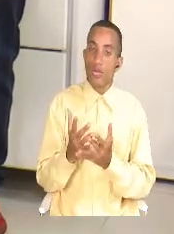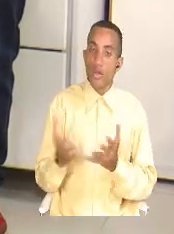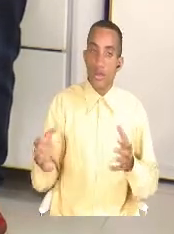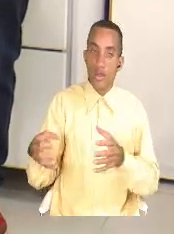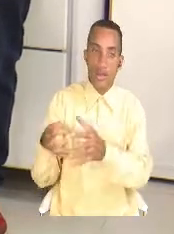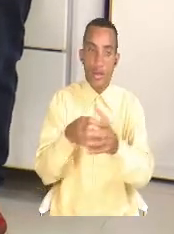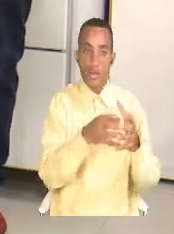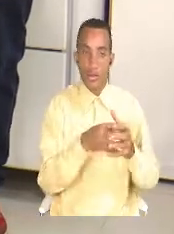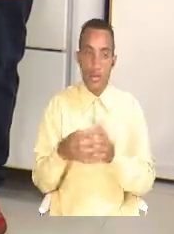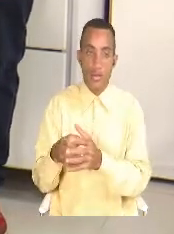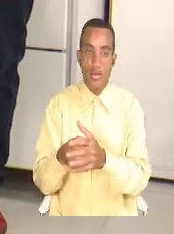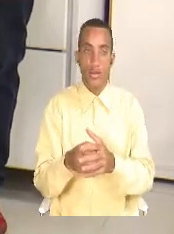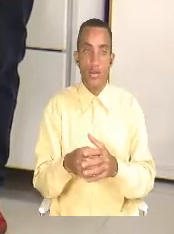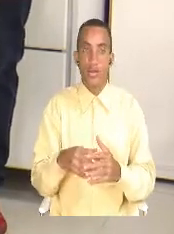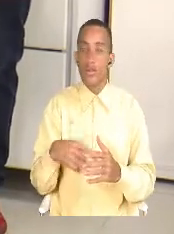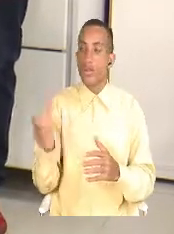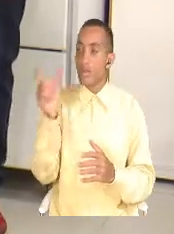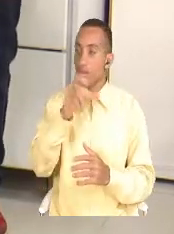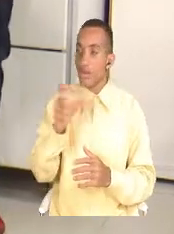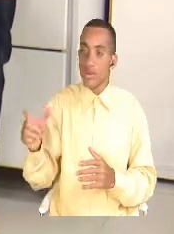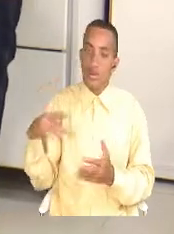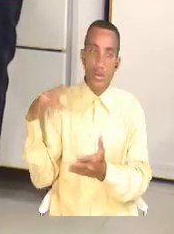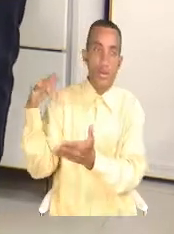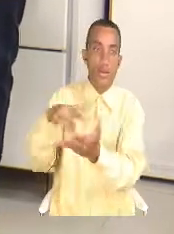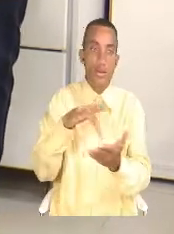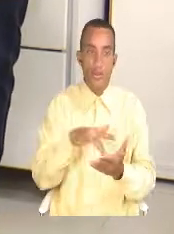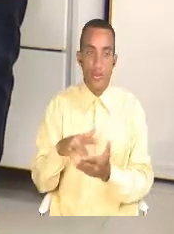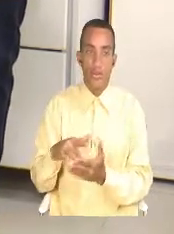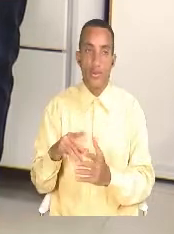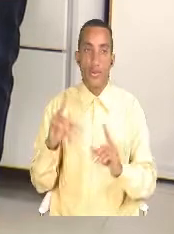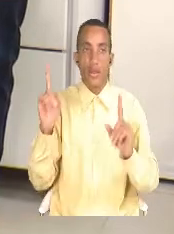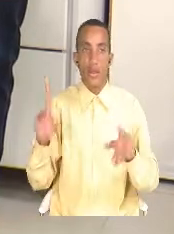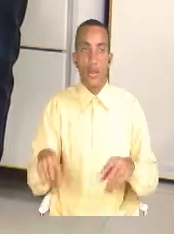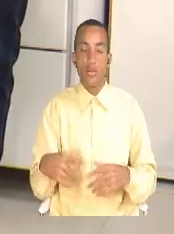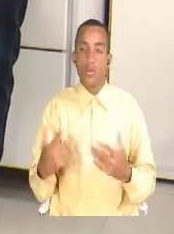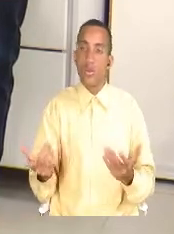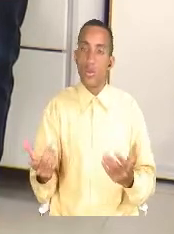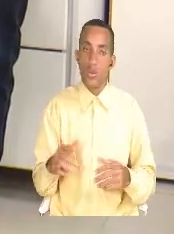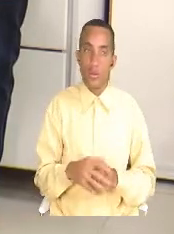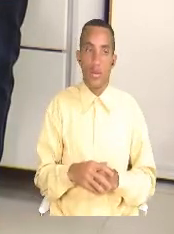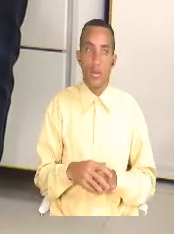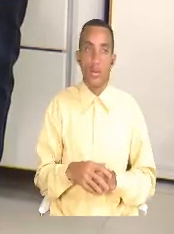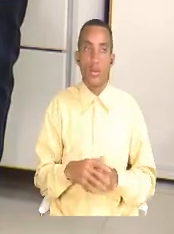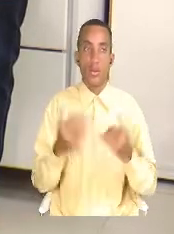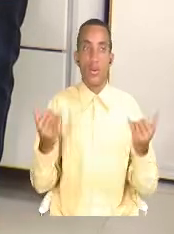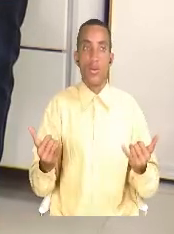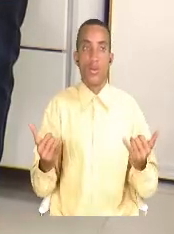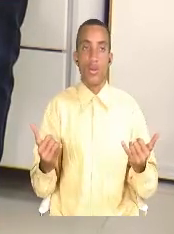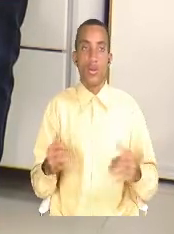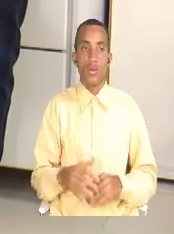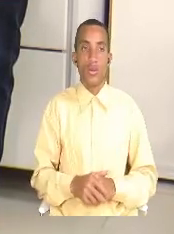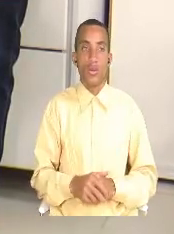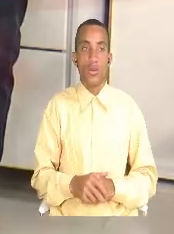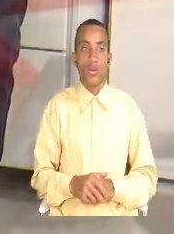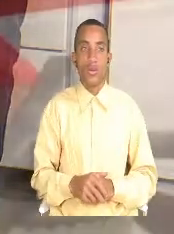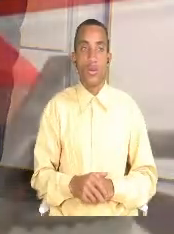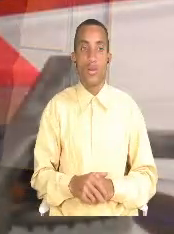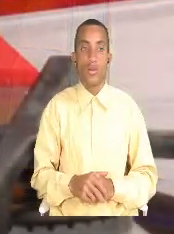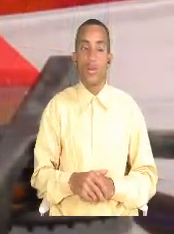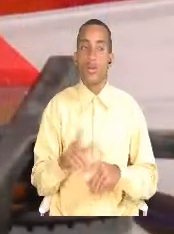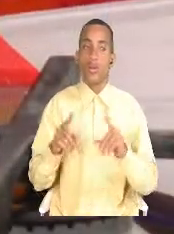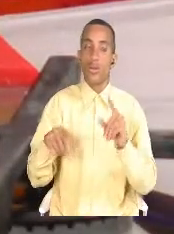agrupaciones, qué personas van a ir a ser partícipe de la obra que va a hacerse hoy para los